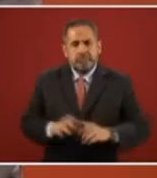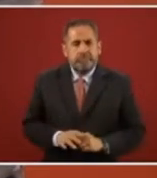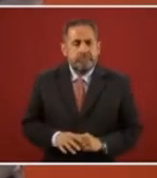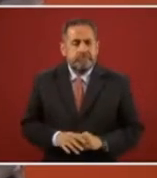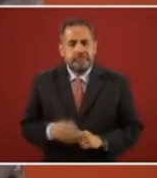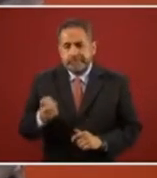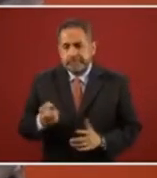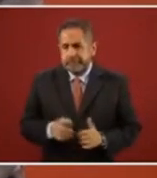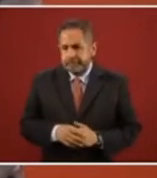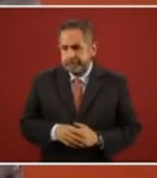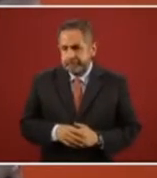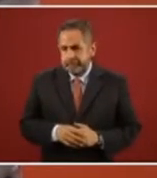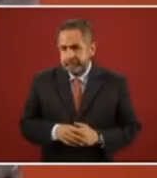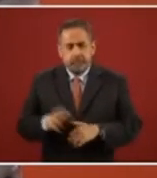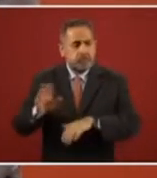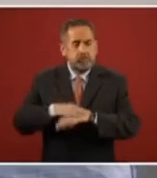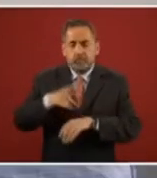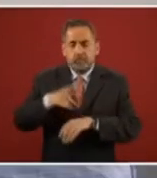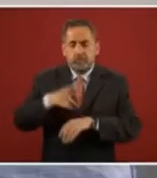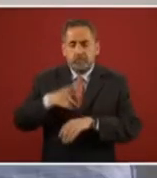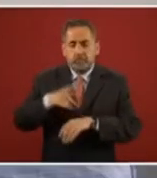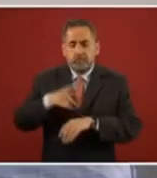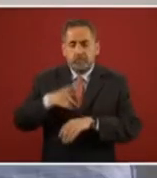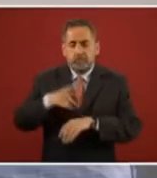porque tanto consumo